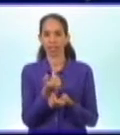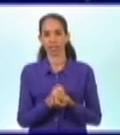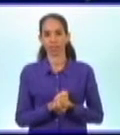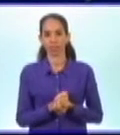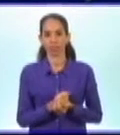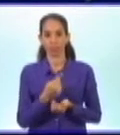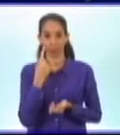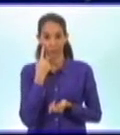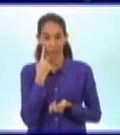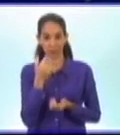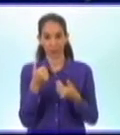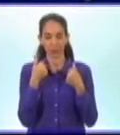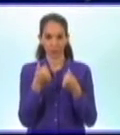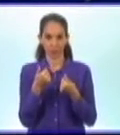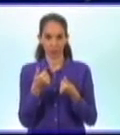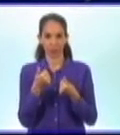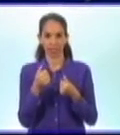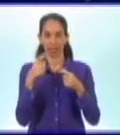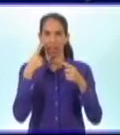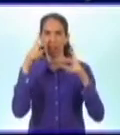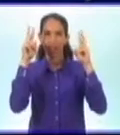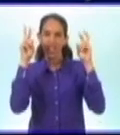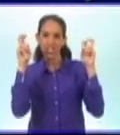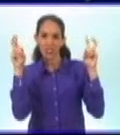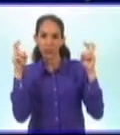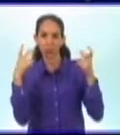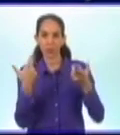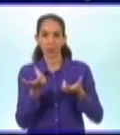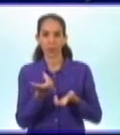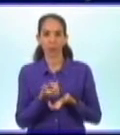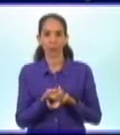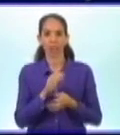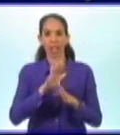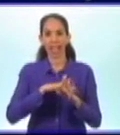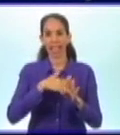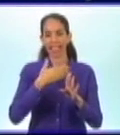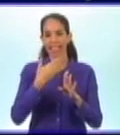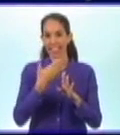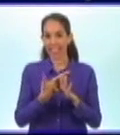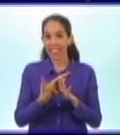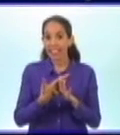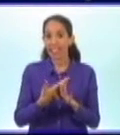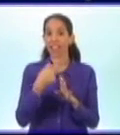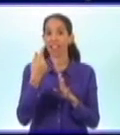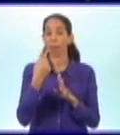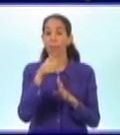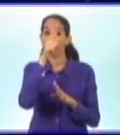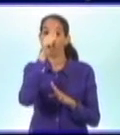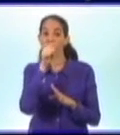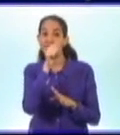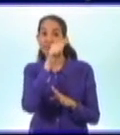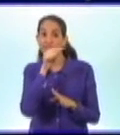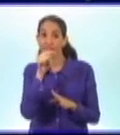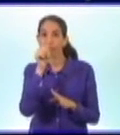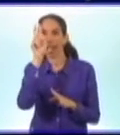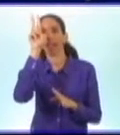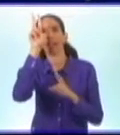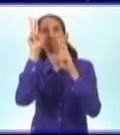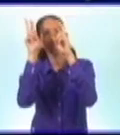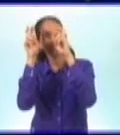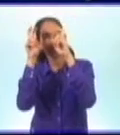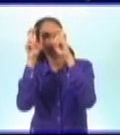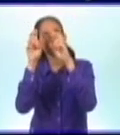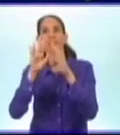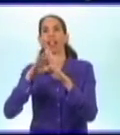dónde están colocadas las comillas. Están después del signo de interrogación. Las comillas no se